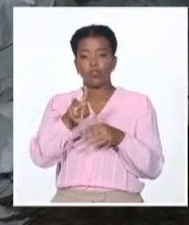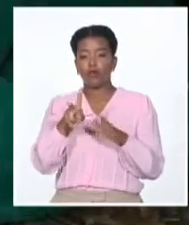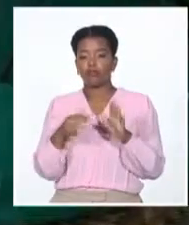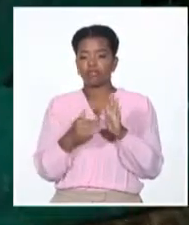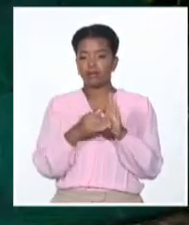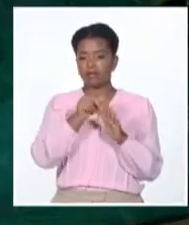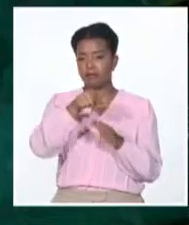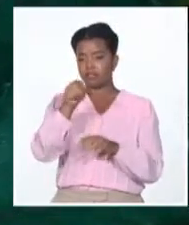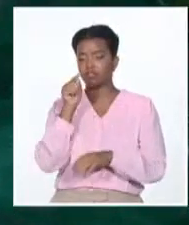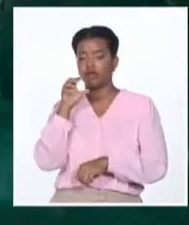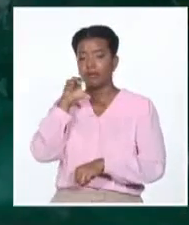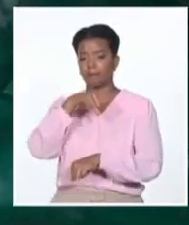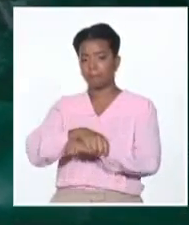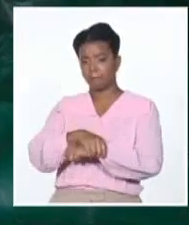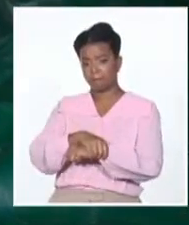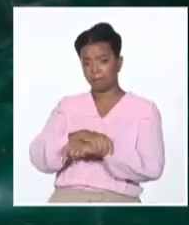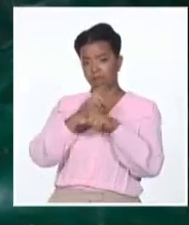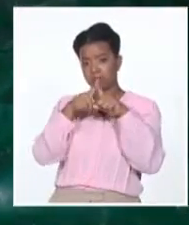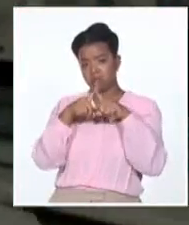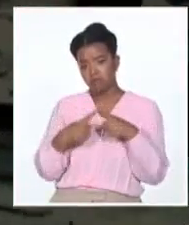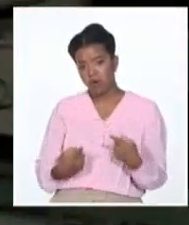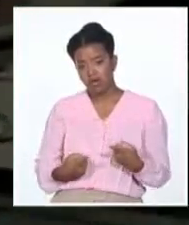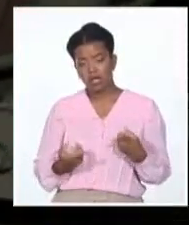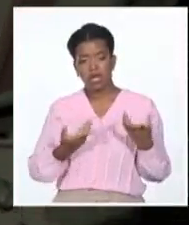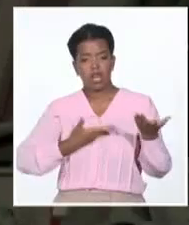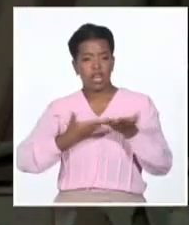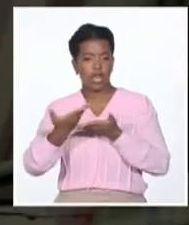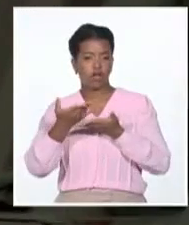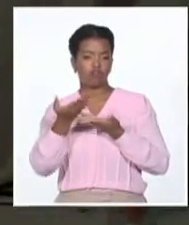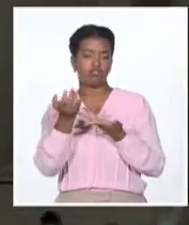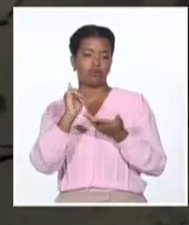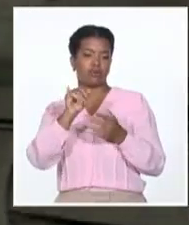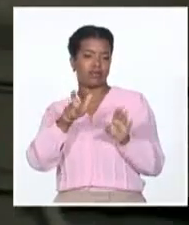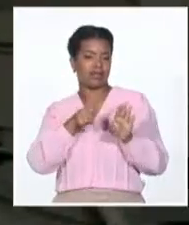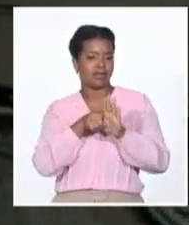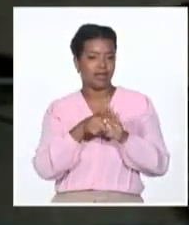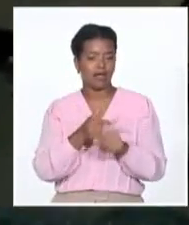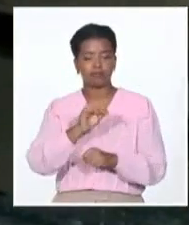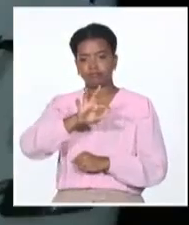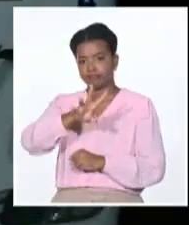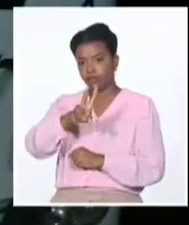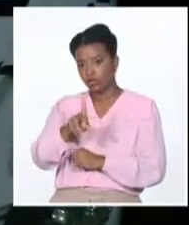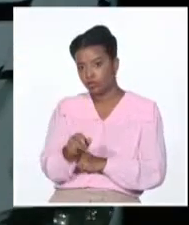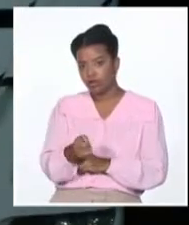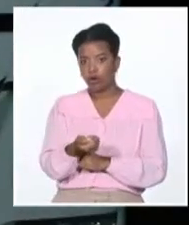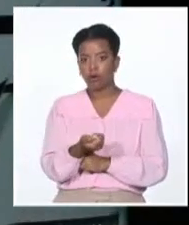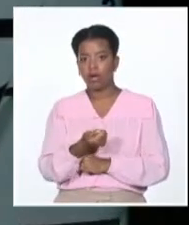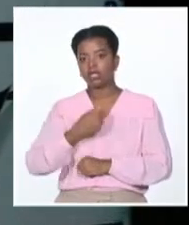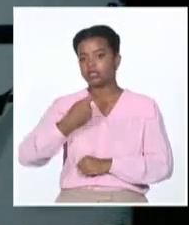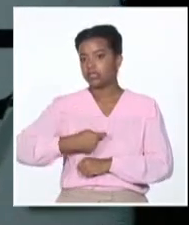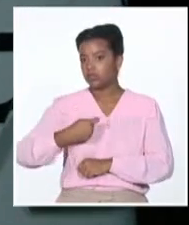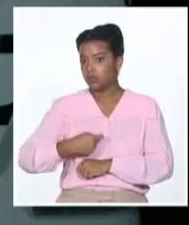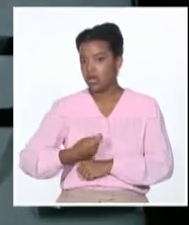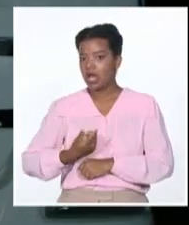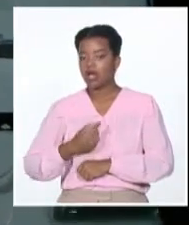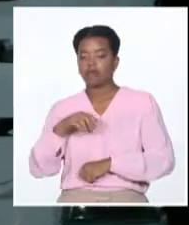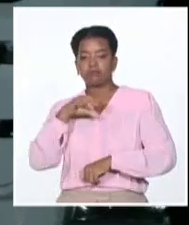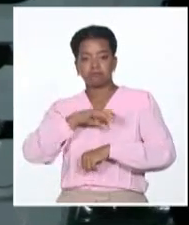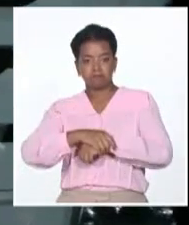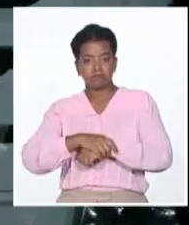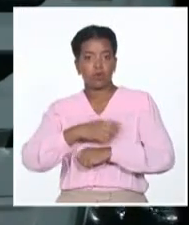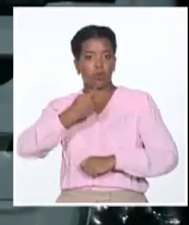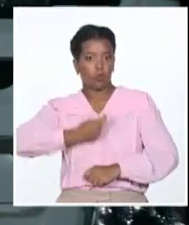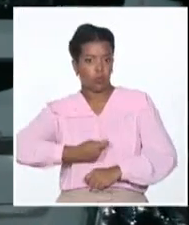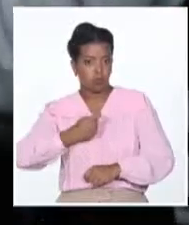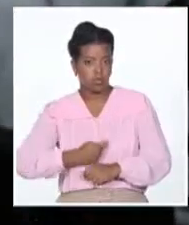por ser comisores de diversas modalidades delictivas, siendo puestos a disposición de los tribunales los implicados en hechos de mayor